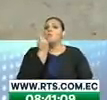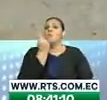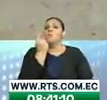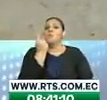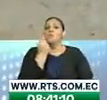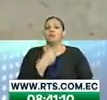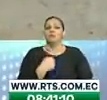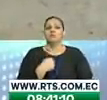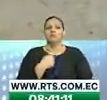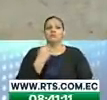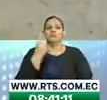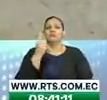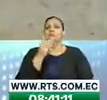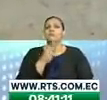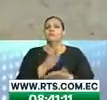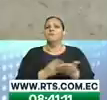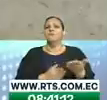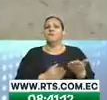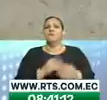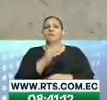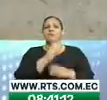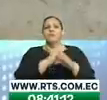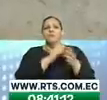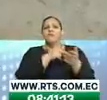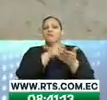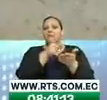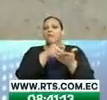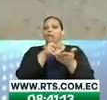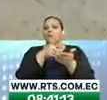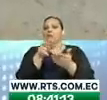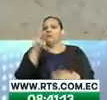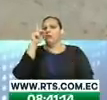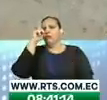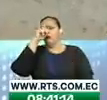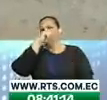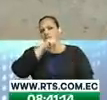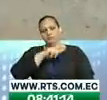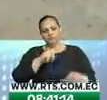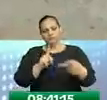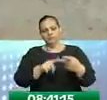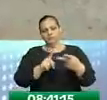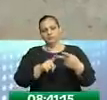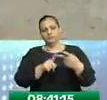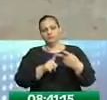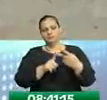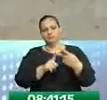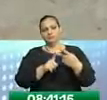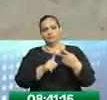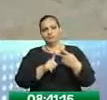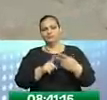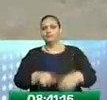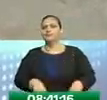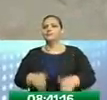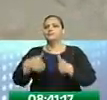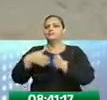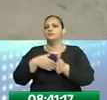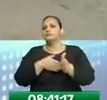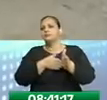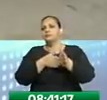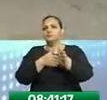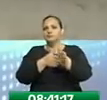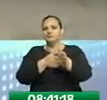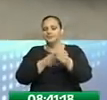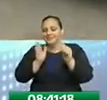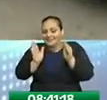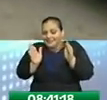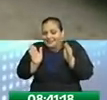una cosa complicada. Y la otra es cuando se va a reactivar el tema de las alimentadoras de las metrovías, porque hemos